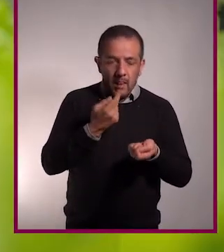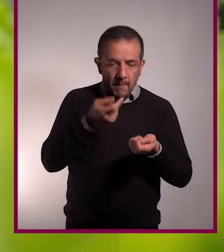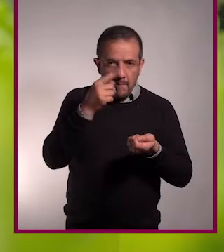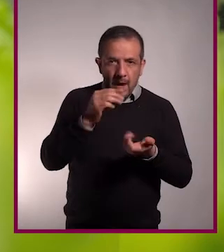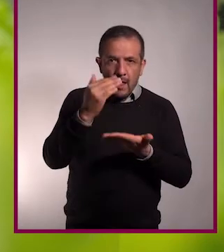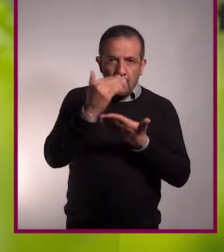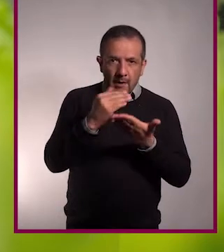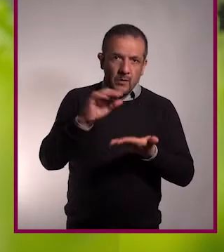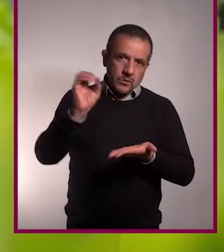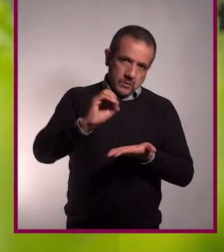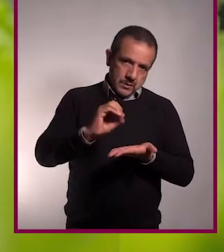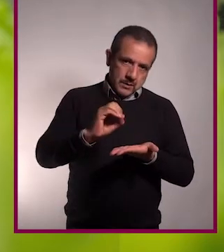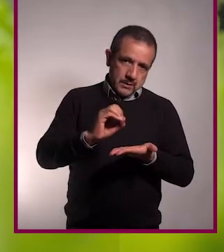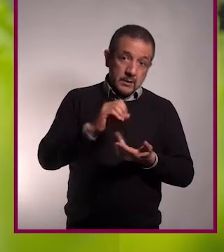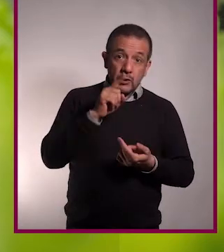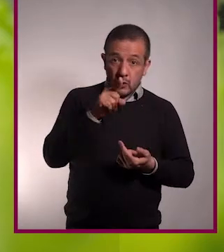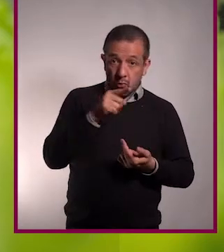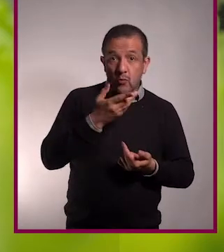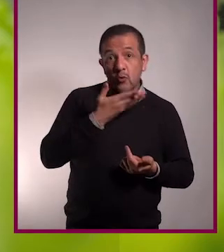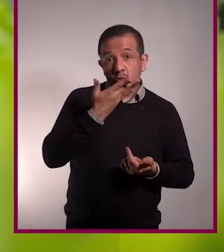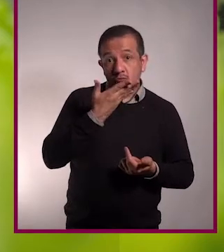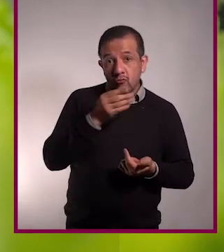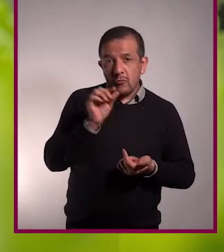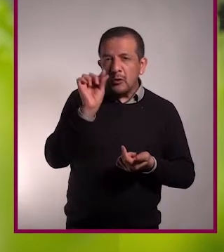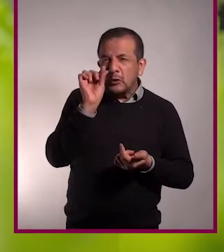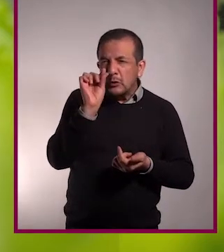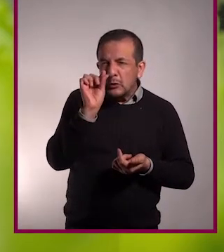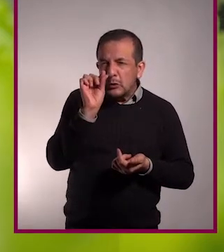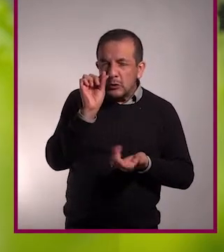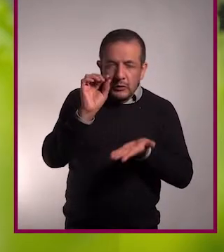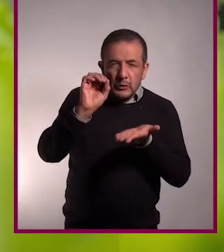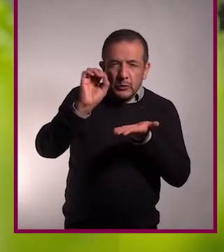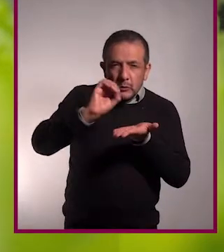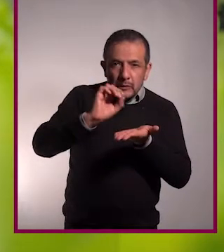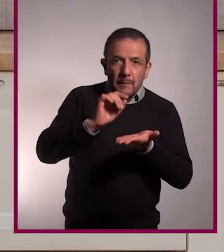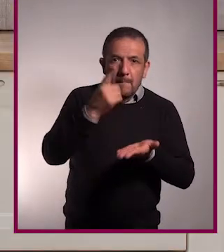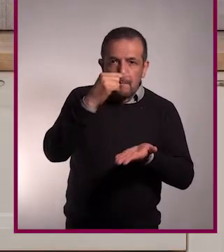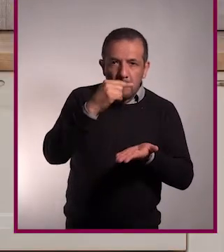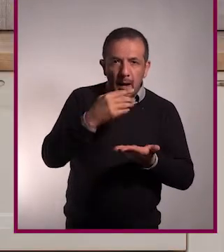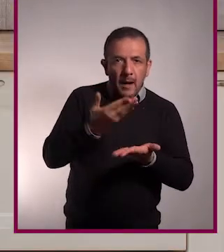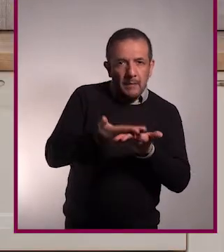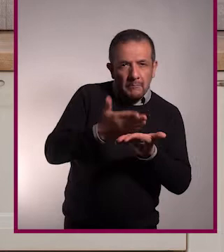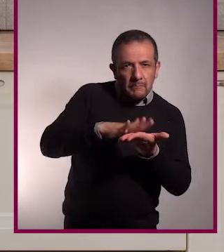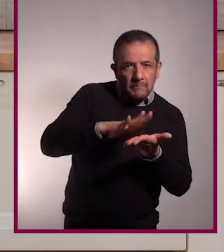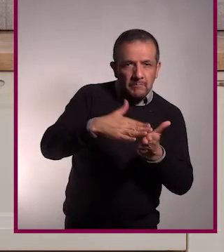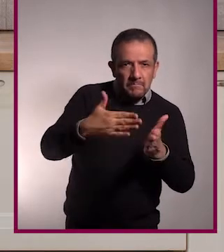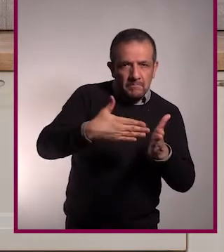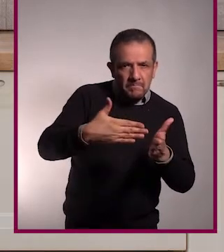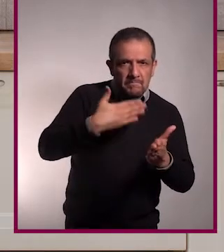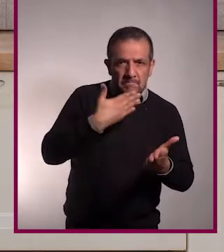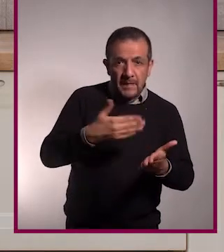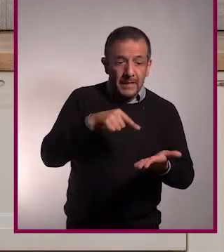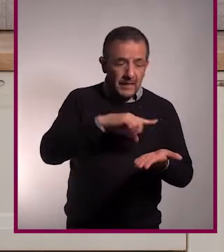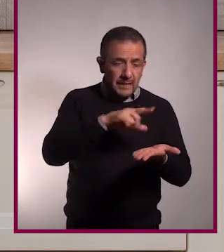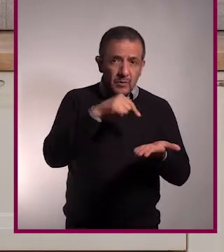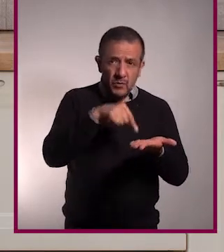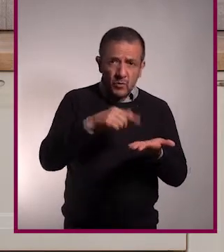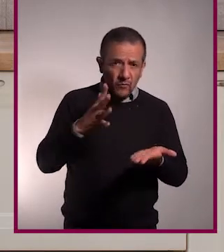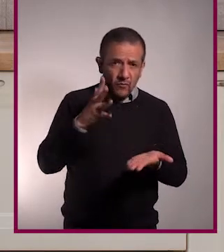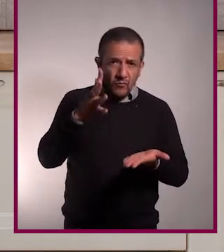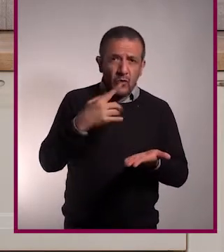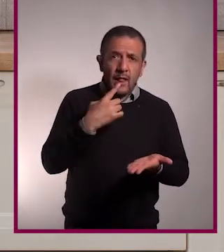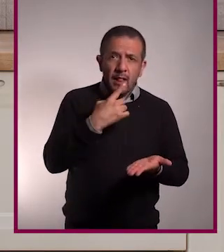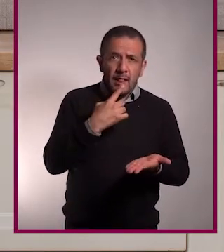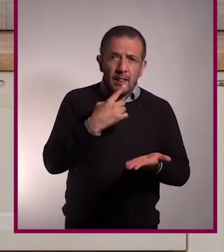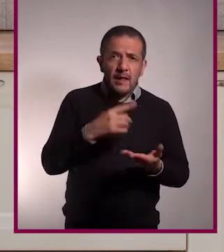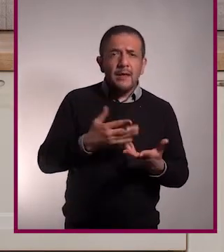costumbre, basta ir ajustando poco a poco nuestro paladar a un consumo menor de sal. Si te acostumbras a usar el mínimo indispensable de